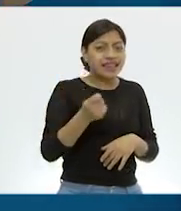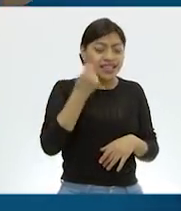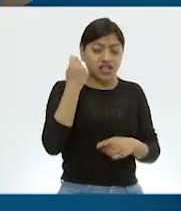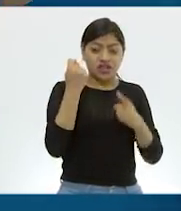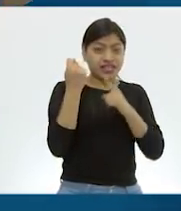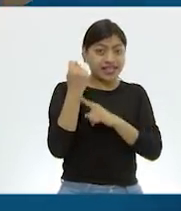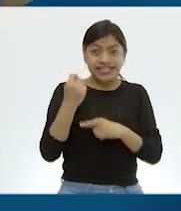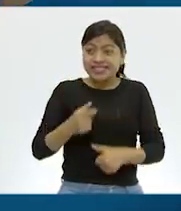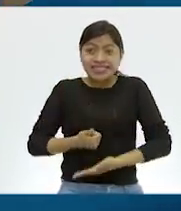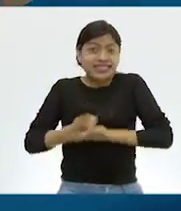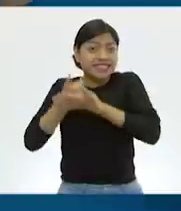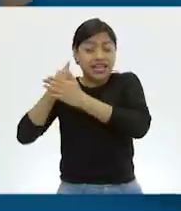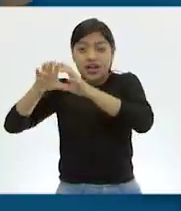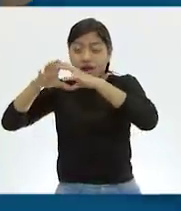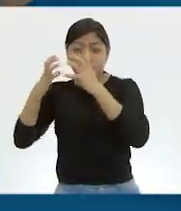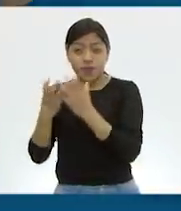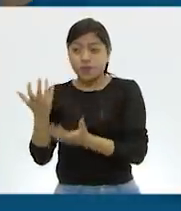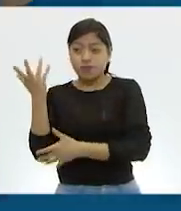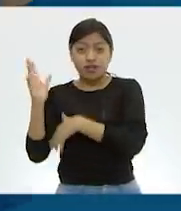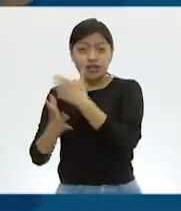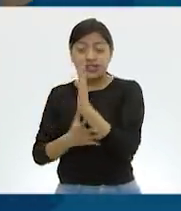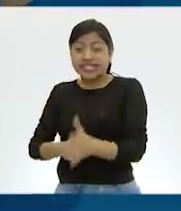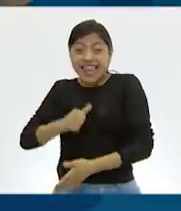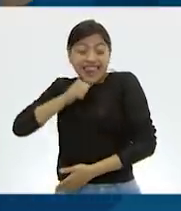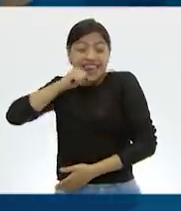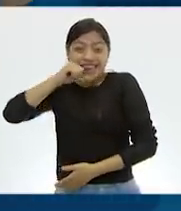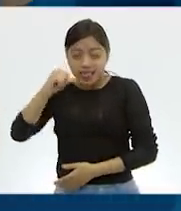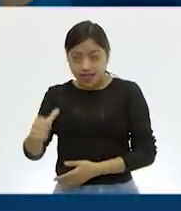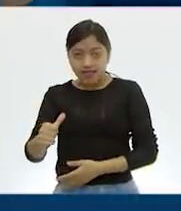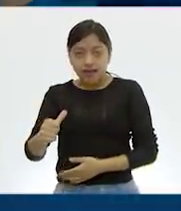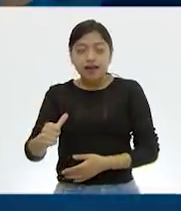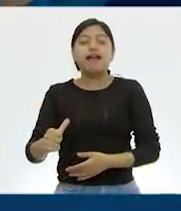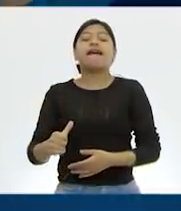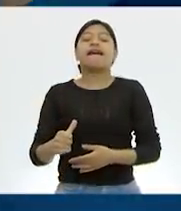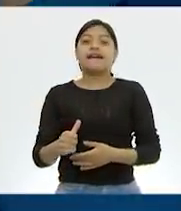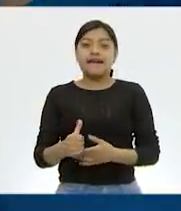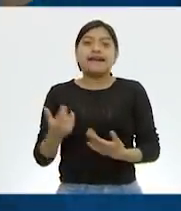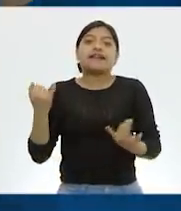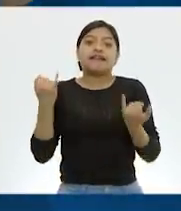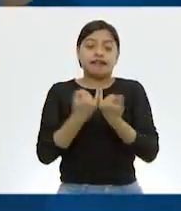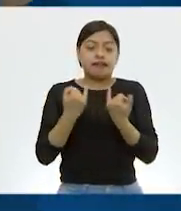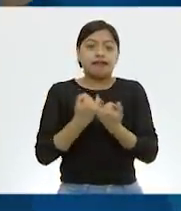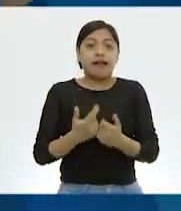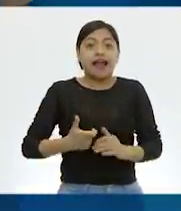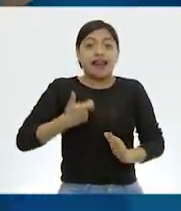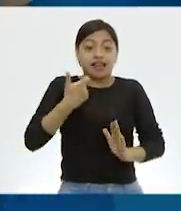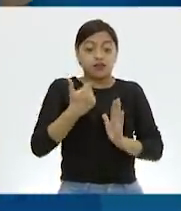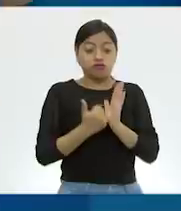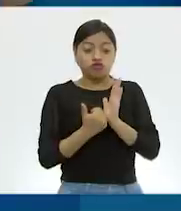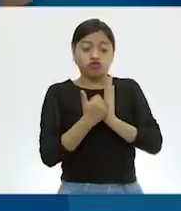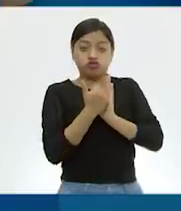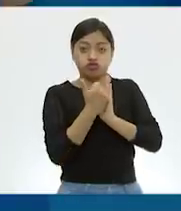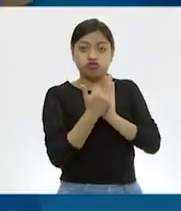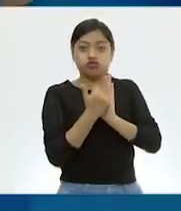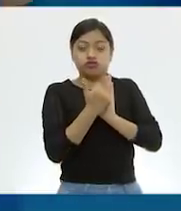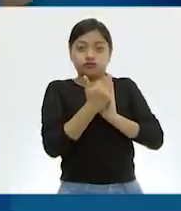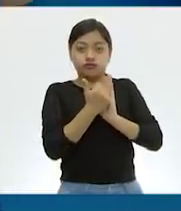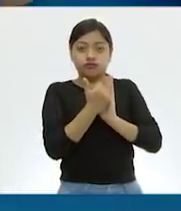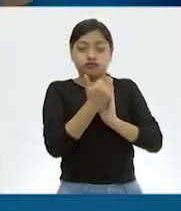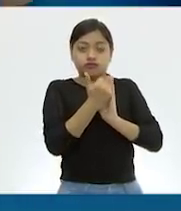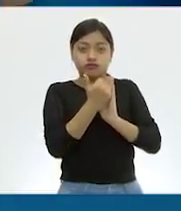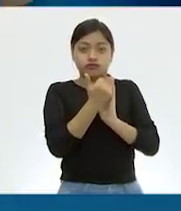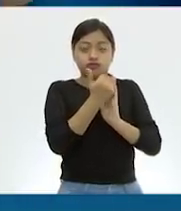no cambian y se hacen amigables con el medio ambiente, si la economía no entra en un proceso de